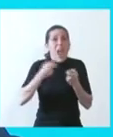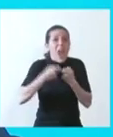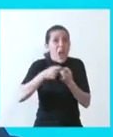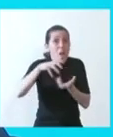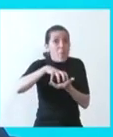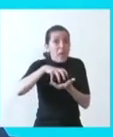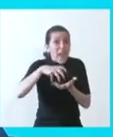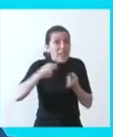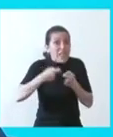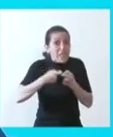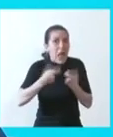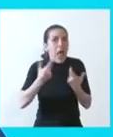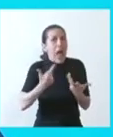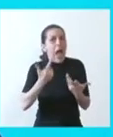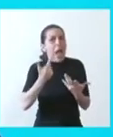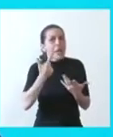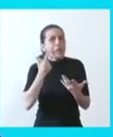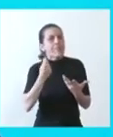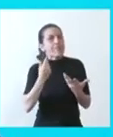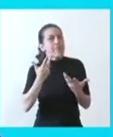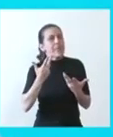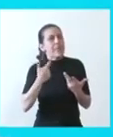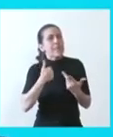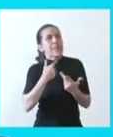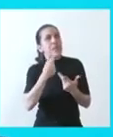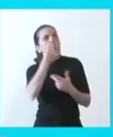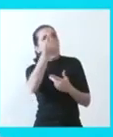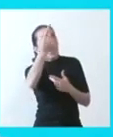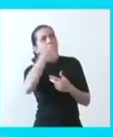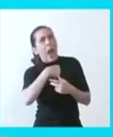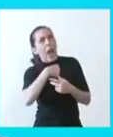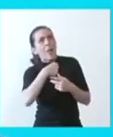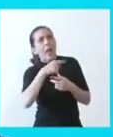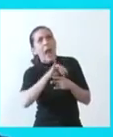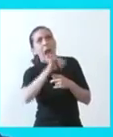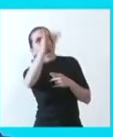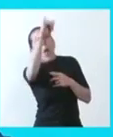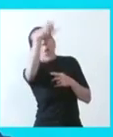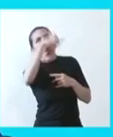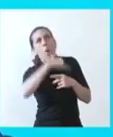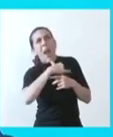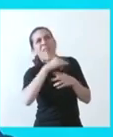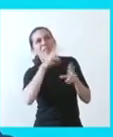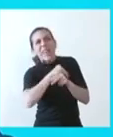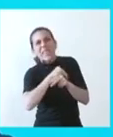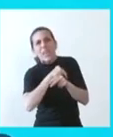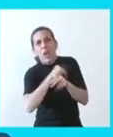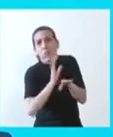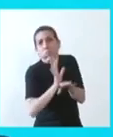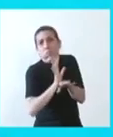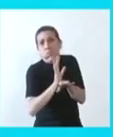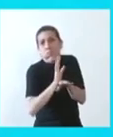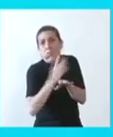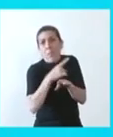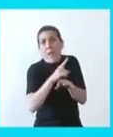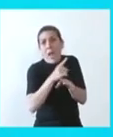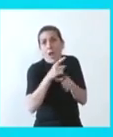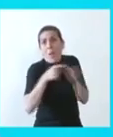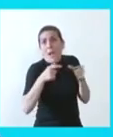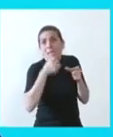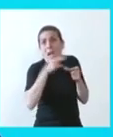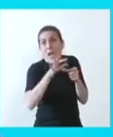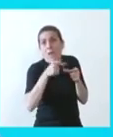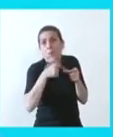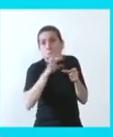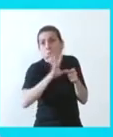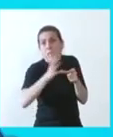con cierta picardía no los quieren traer porque vuelven sin gente, pero vendieron el pasaje de vuelta. Entonces estamos también